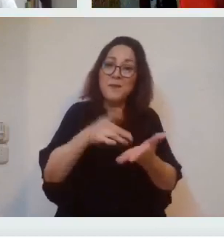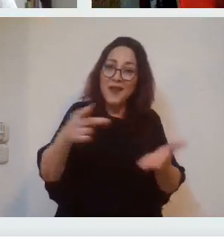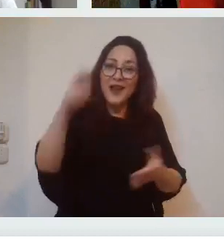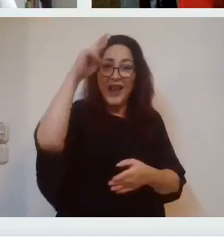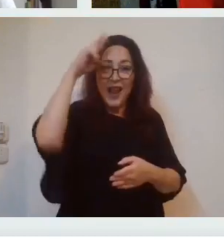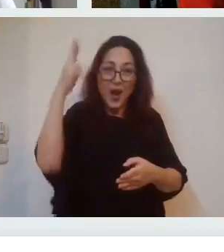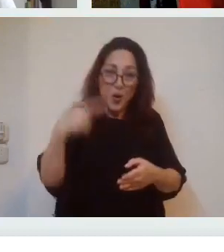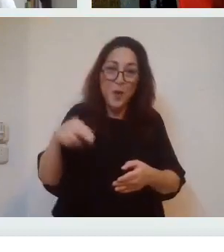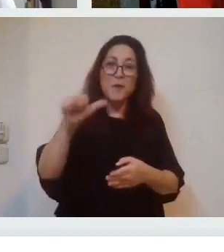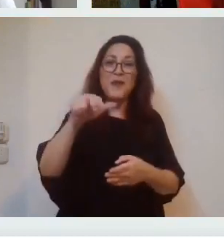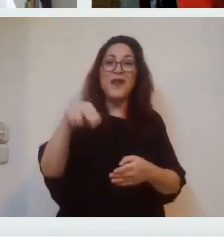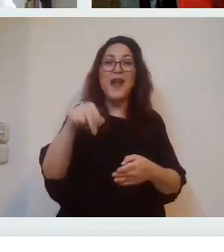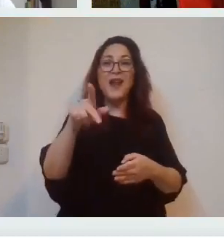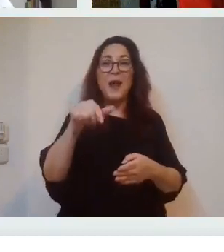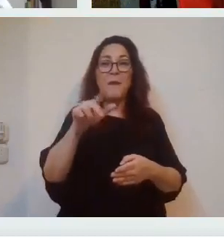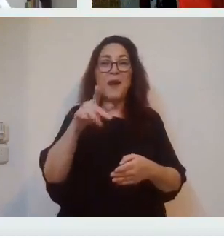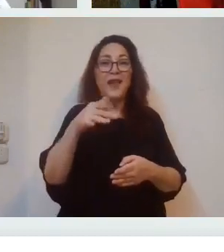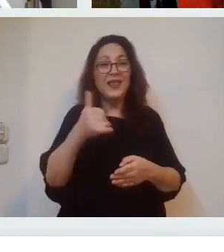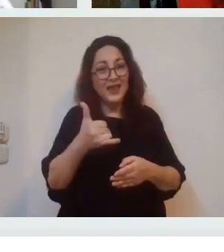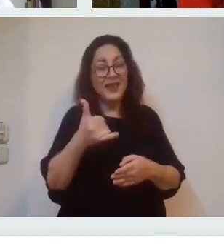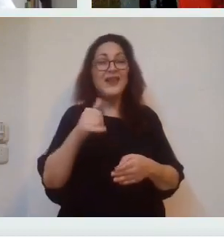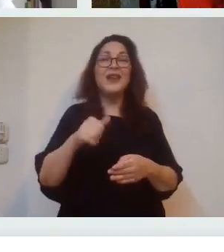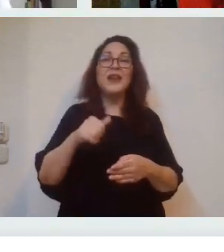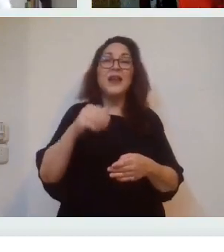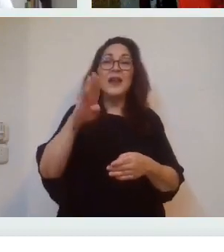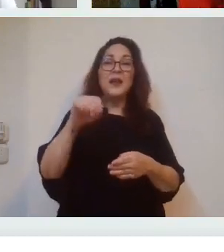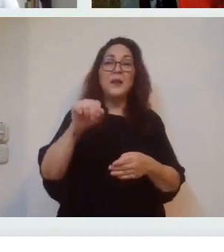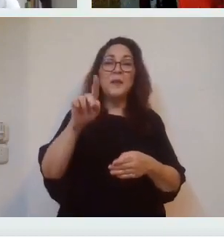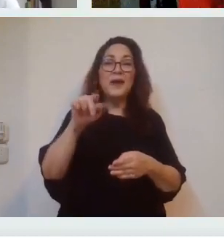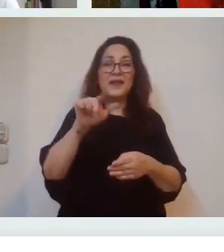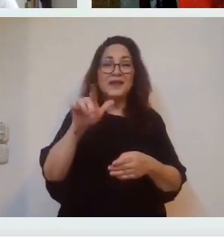también. Y si nos van transmitiendo algo que va en contra de lo que somos, que nos debilita, que es